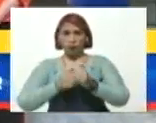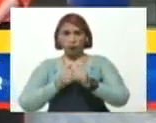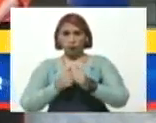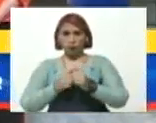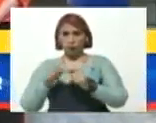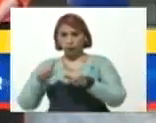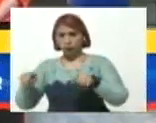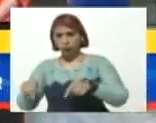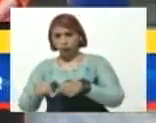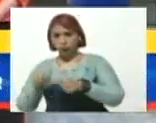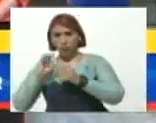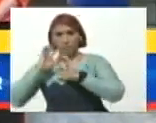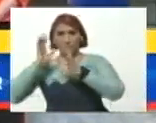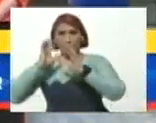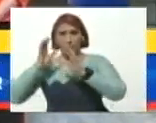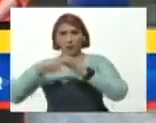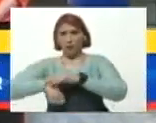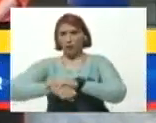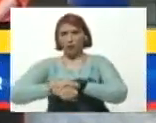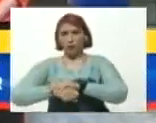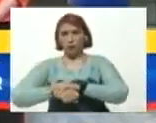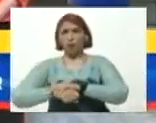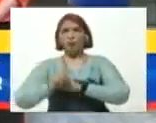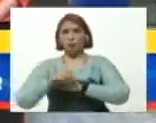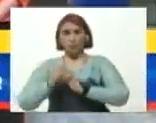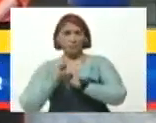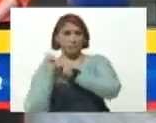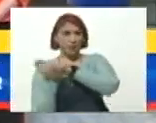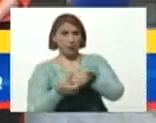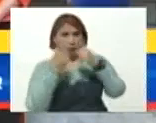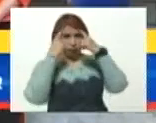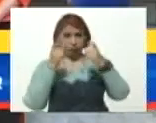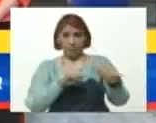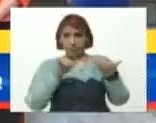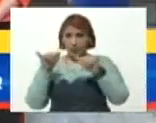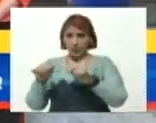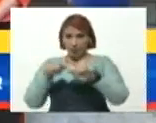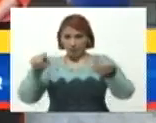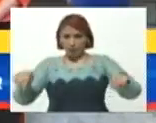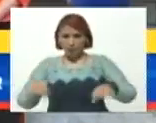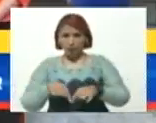cancha de básquet futbolito y cancha de béisbol en la misma pasada.